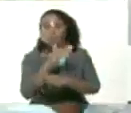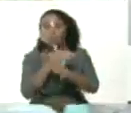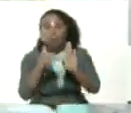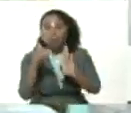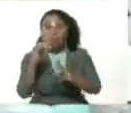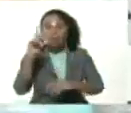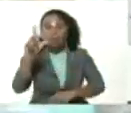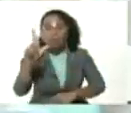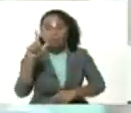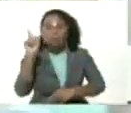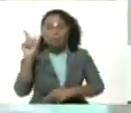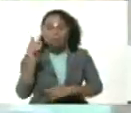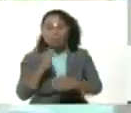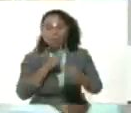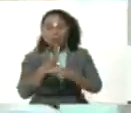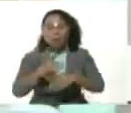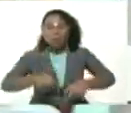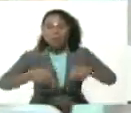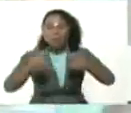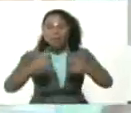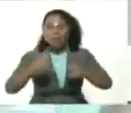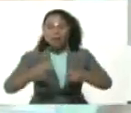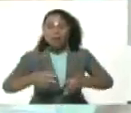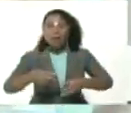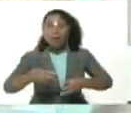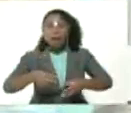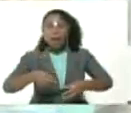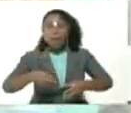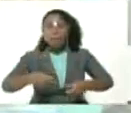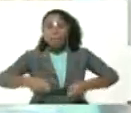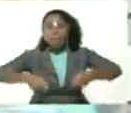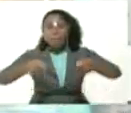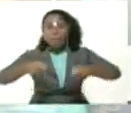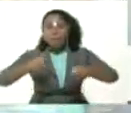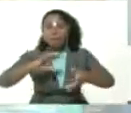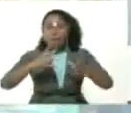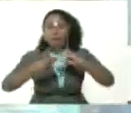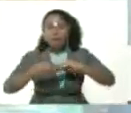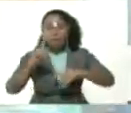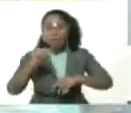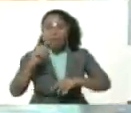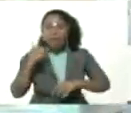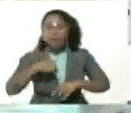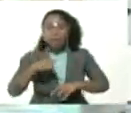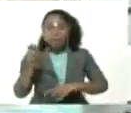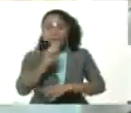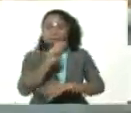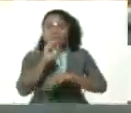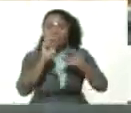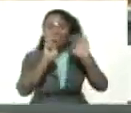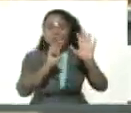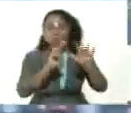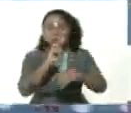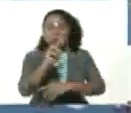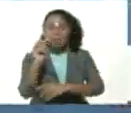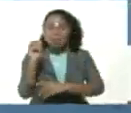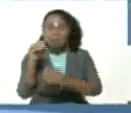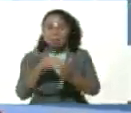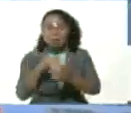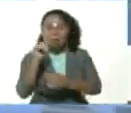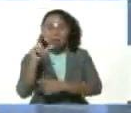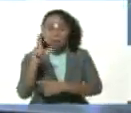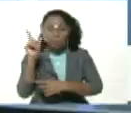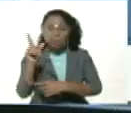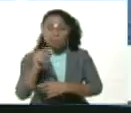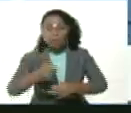al mercado, van a las bolsas CLAP. Solamente este mes estamos hablando de 720 mil litros que irían a las